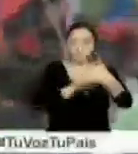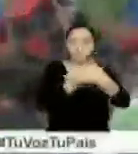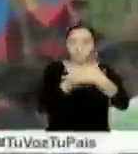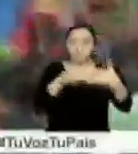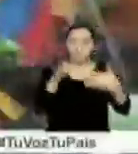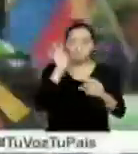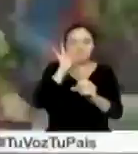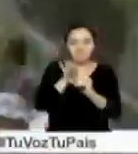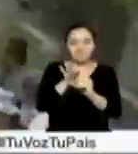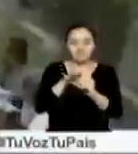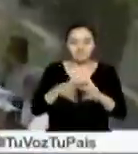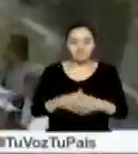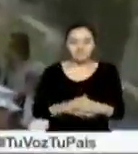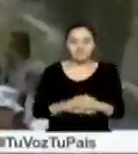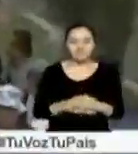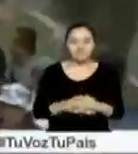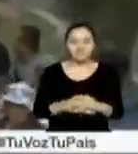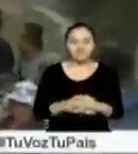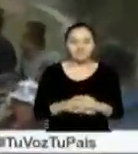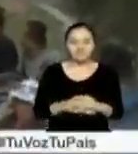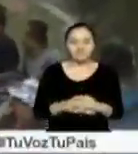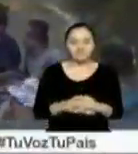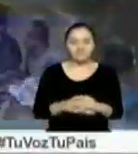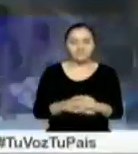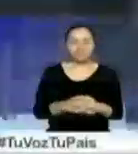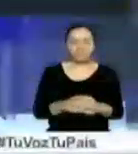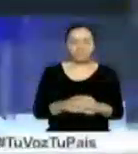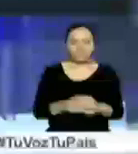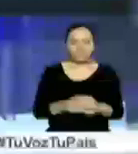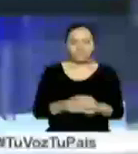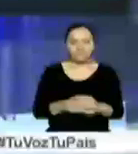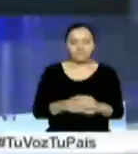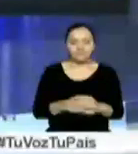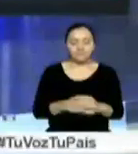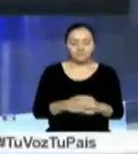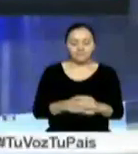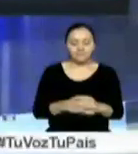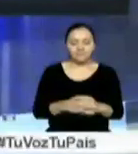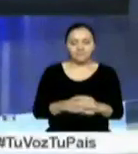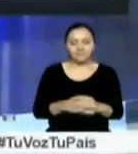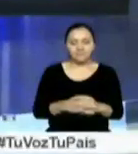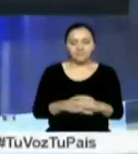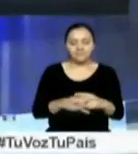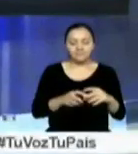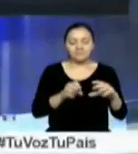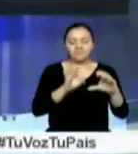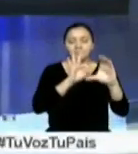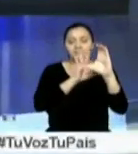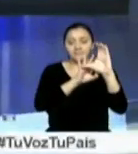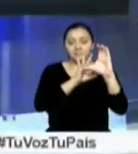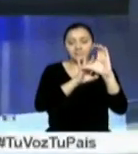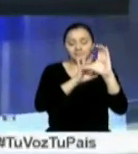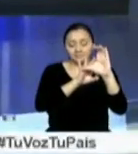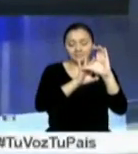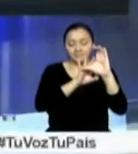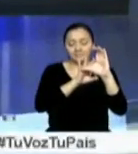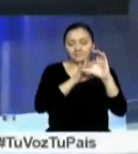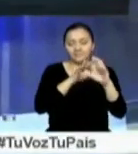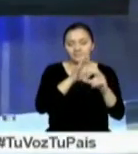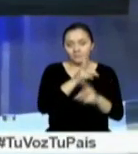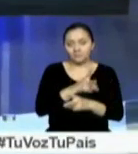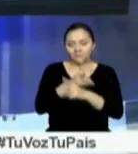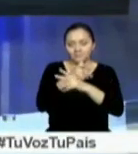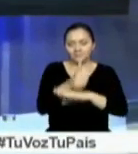electoral Andrade noticiero ciudadano el consejo de participación ciudadana y control social